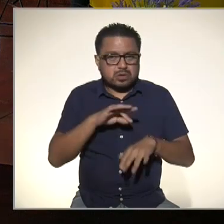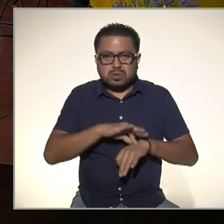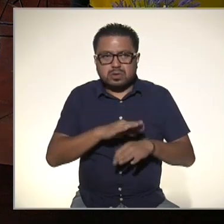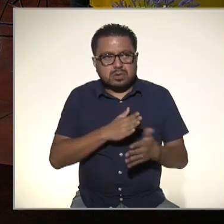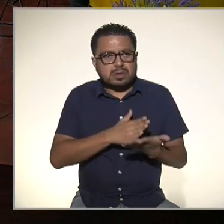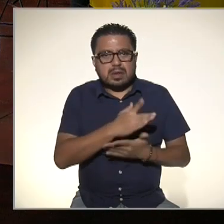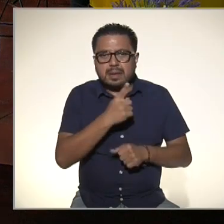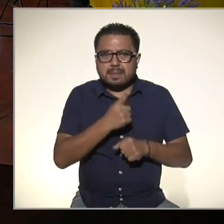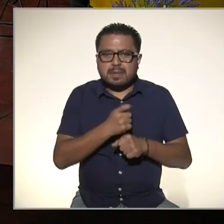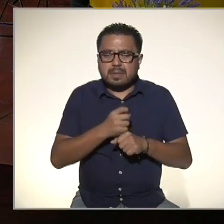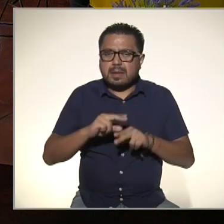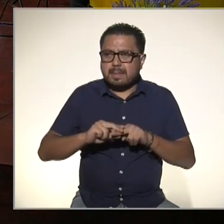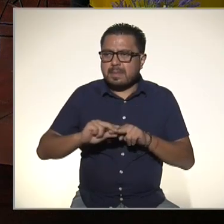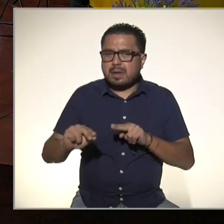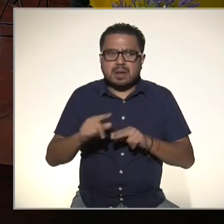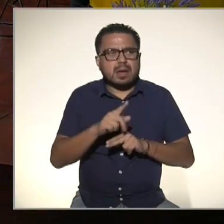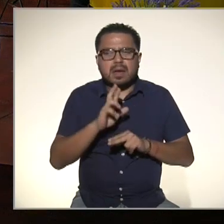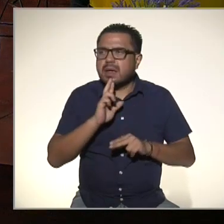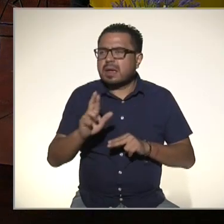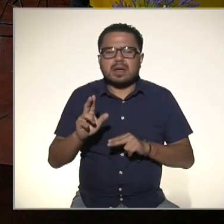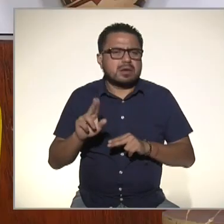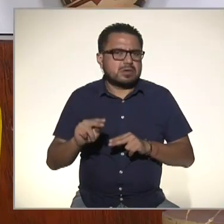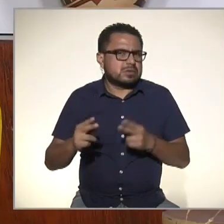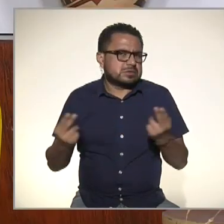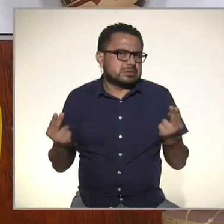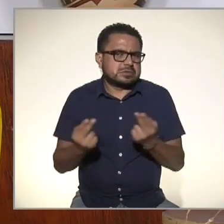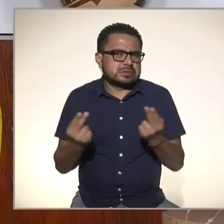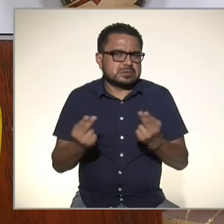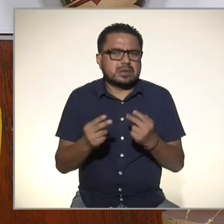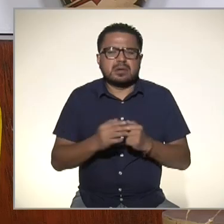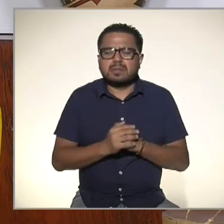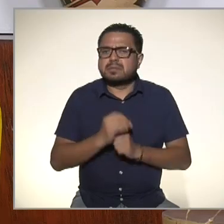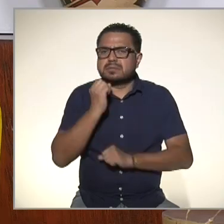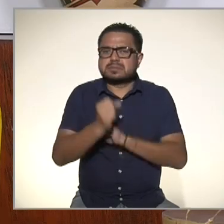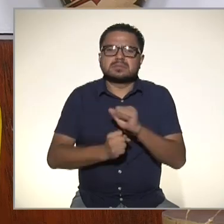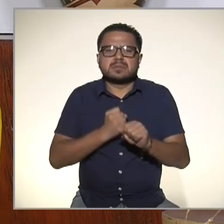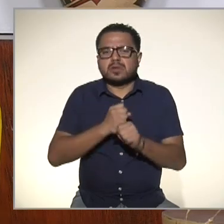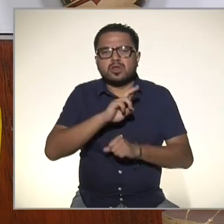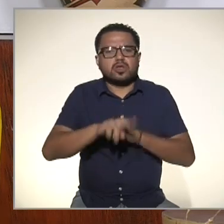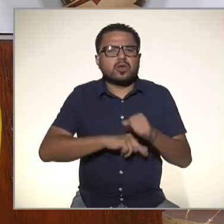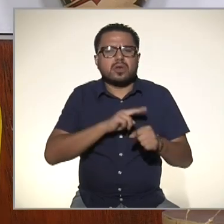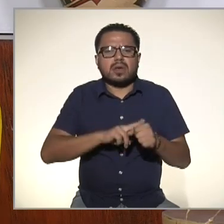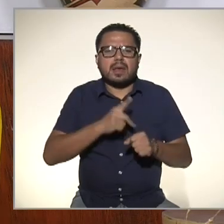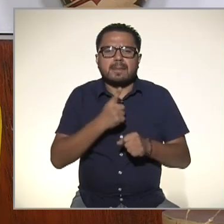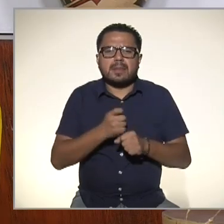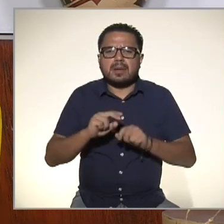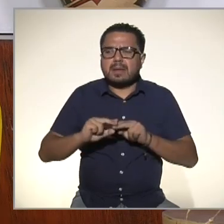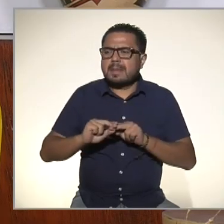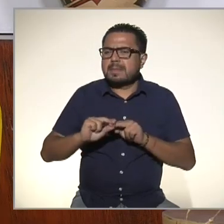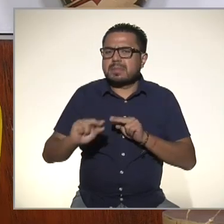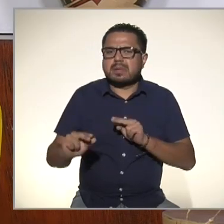con la primera eyaculación? Ya contestaron que no, no es necesario. ¿A qué edad es normal la primera eyaculación?